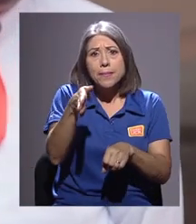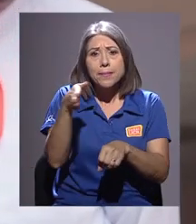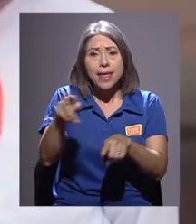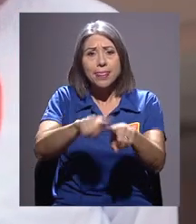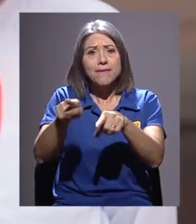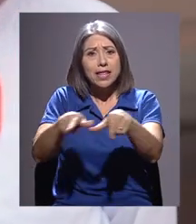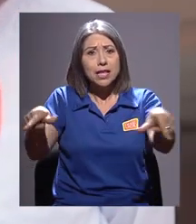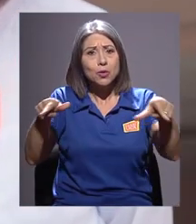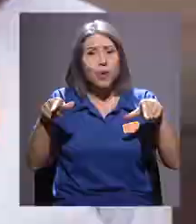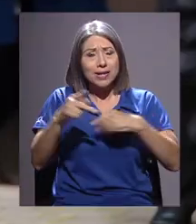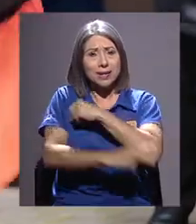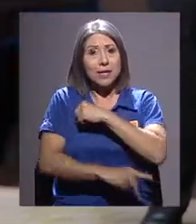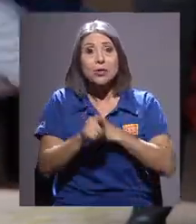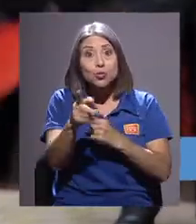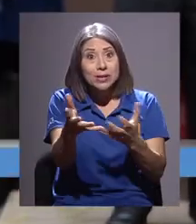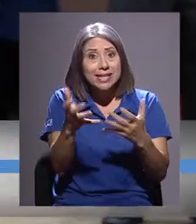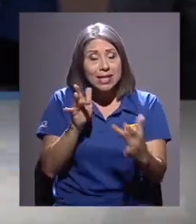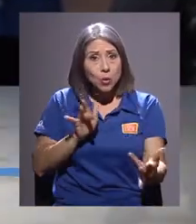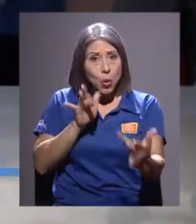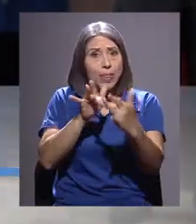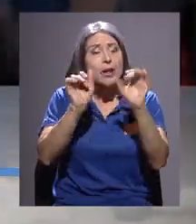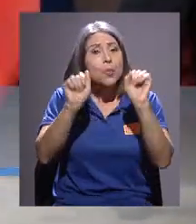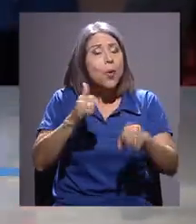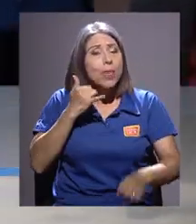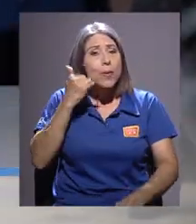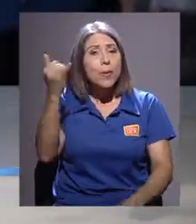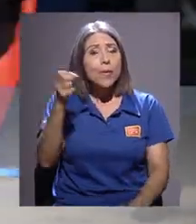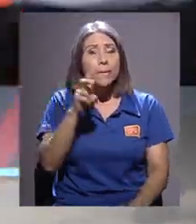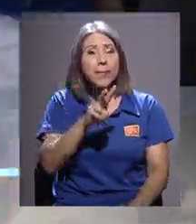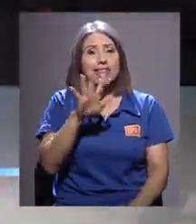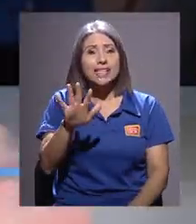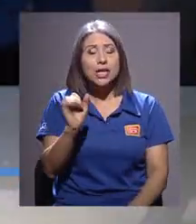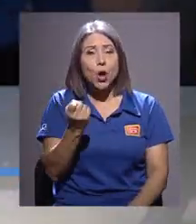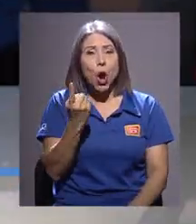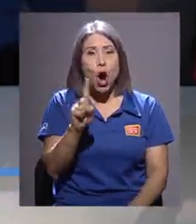país. Si usted desea contactarlos, puede hacerlo al teléfono